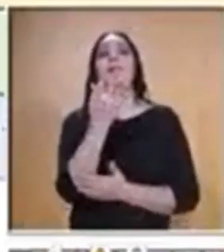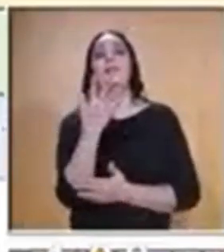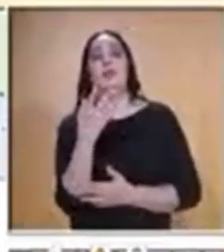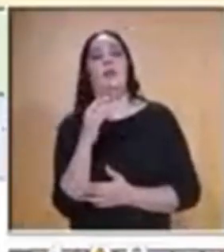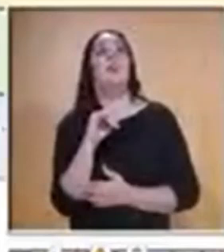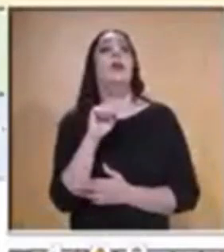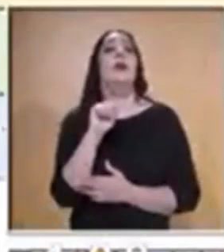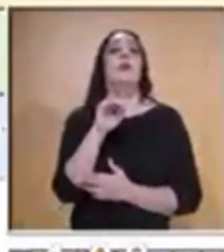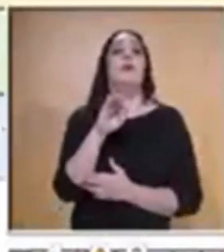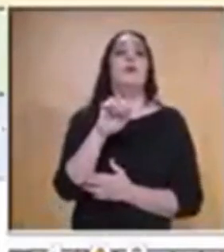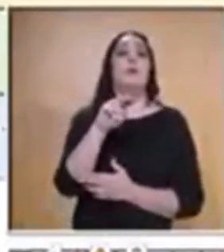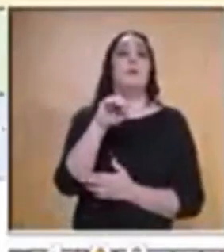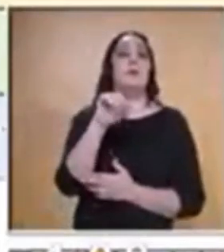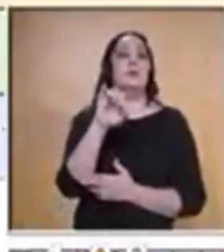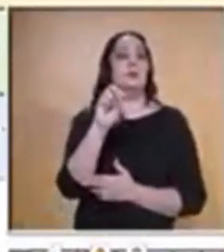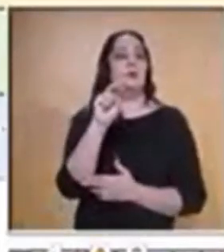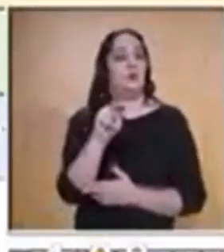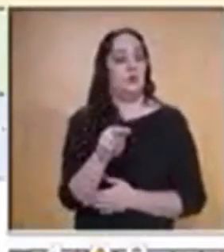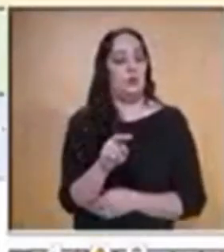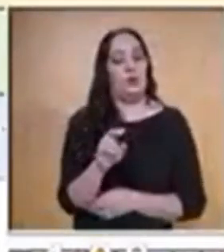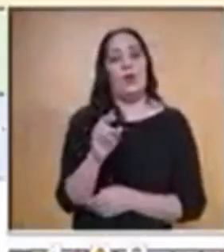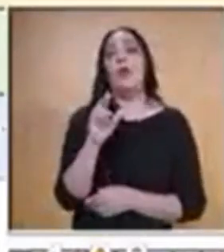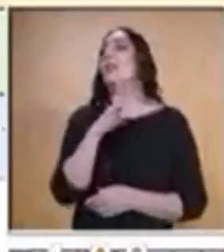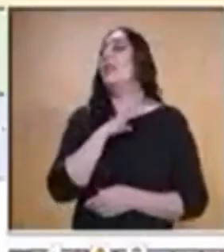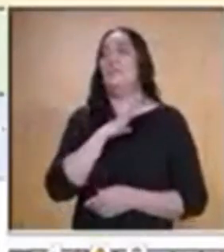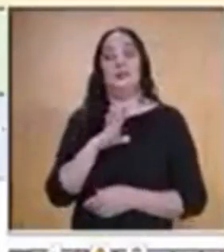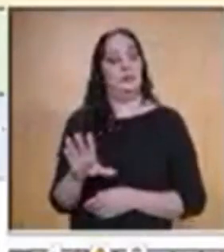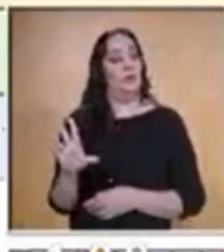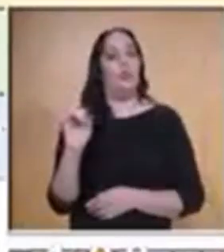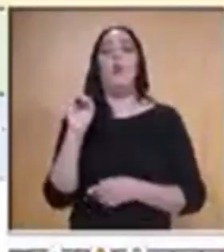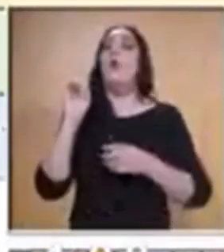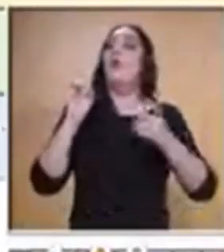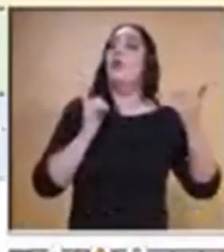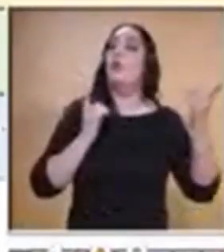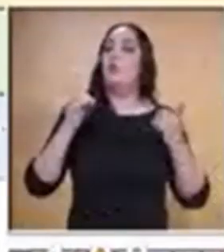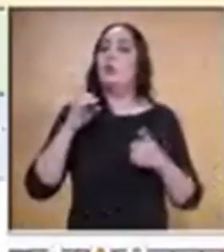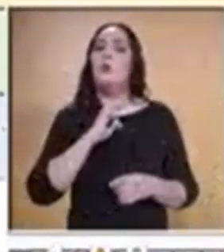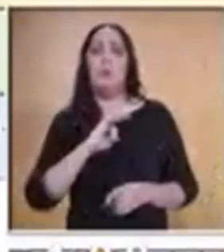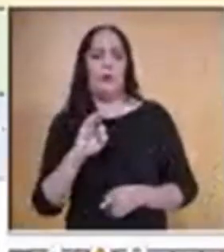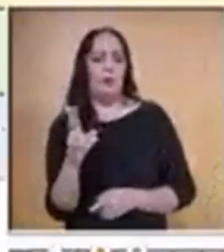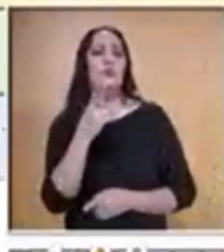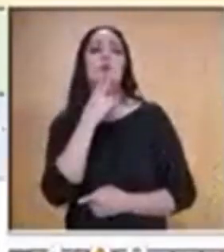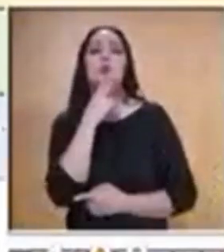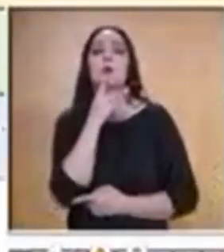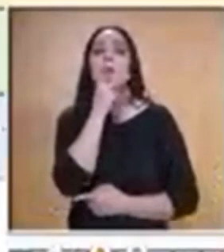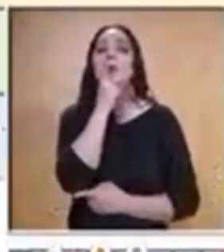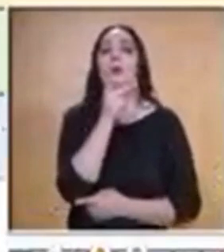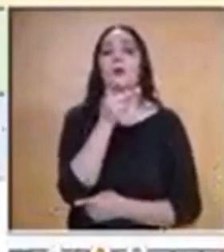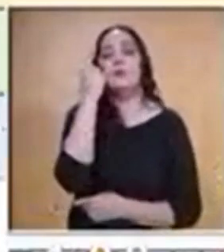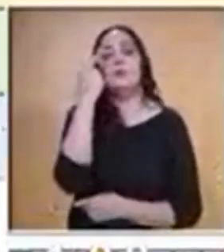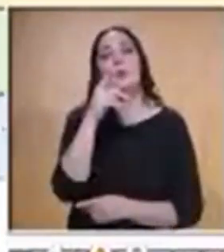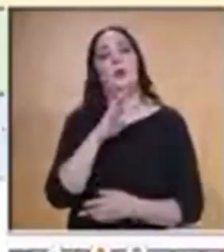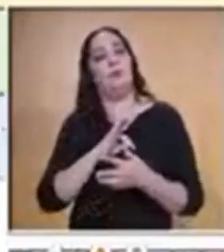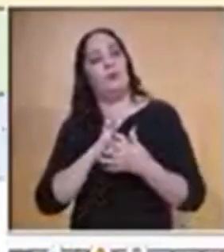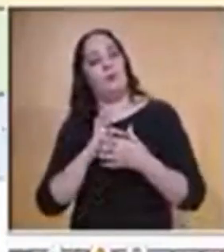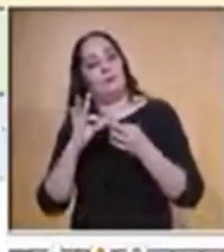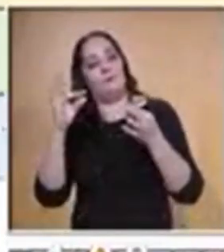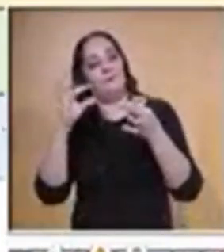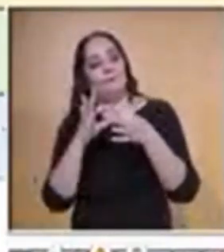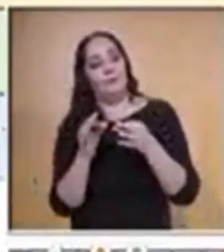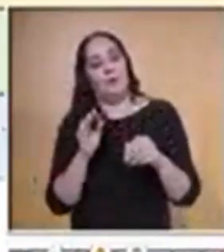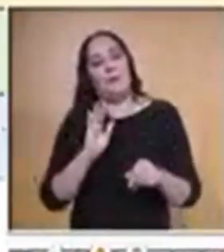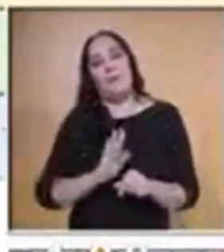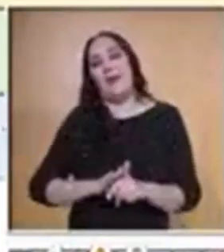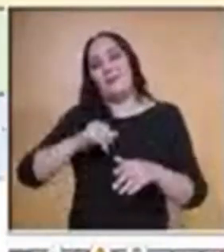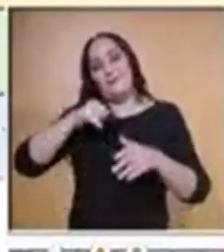afirmación, de negación o de duda. Cuando tú hagas una descripción, puedes utilizar estas palabras para ser más enfático o dar